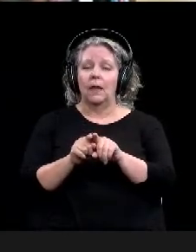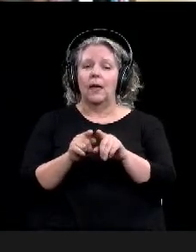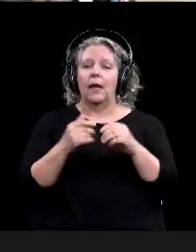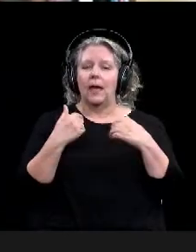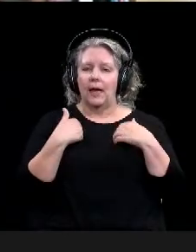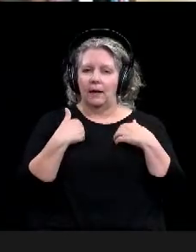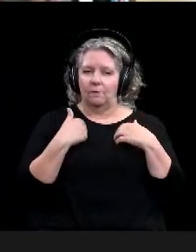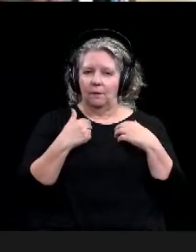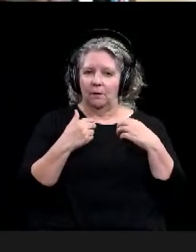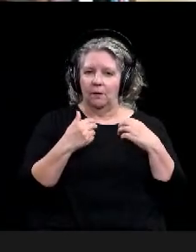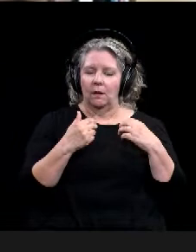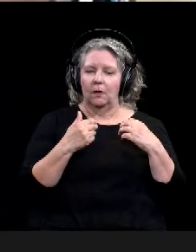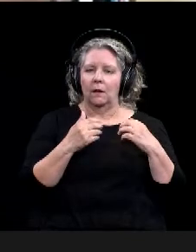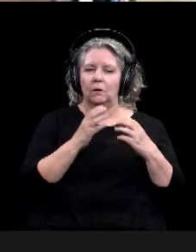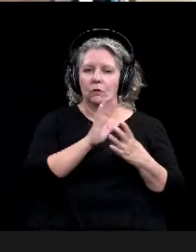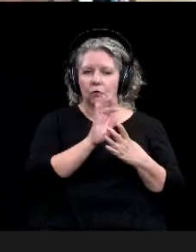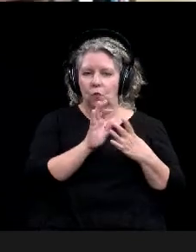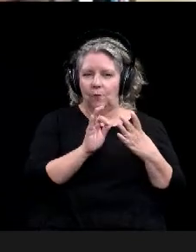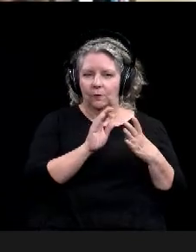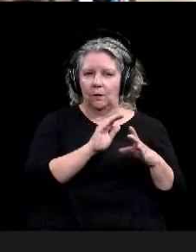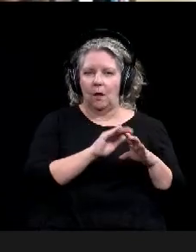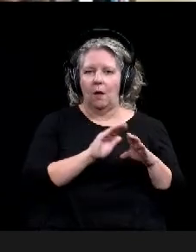los adultos pues puedan